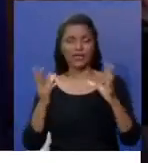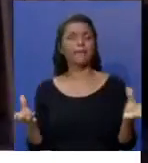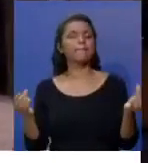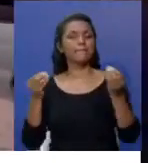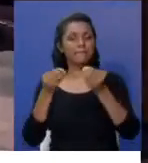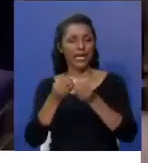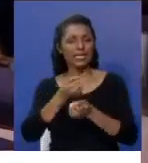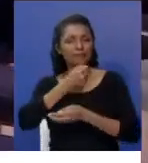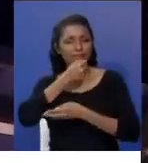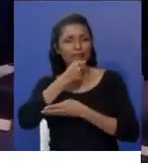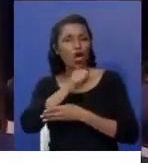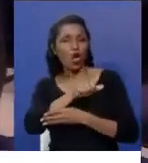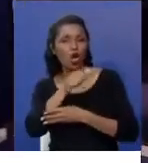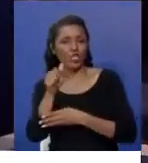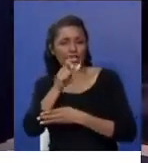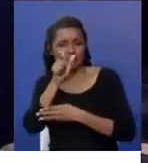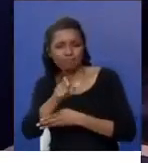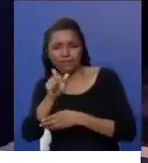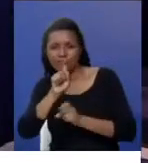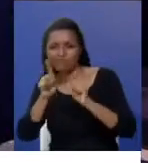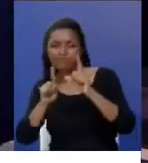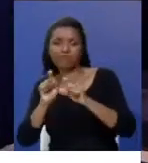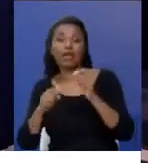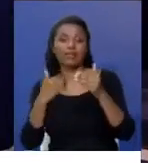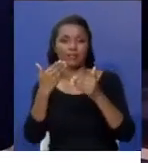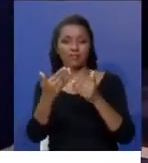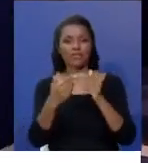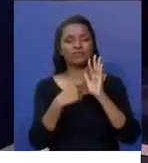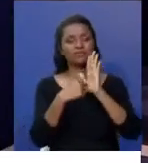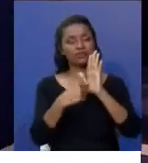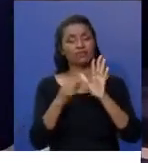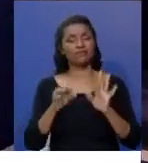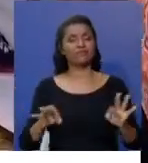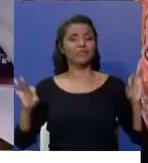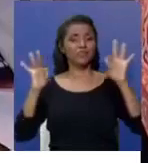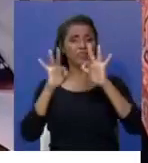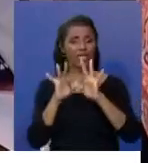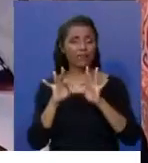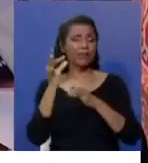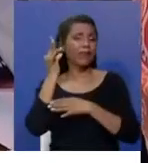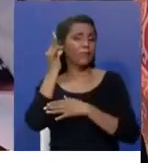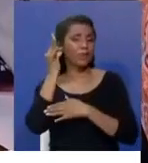otras reacciones en la búsqueda de lograr esos espacios en importantes cargos para